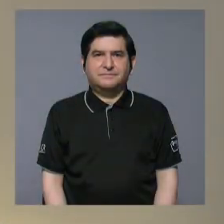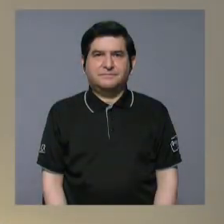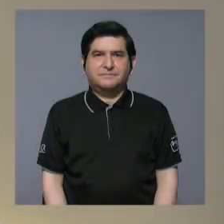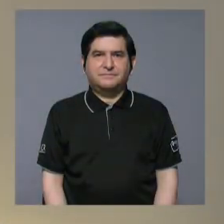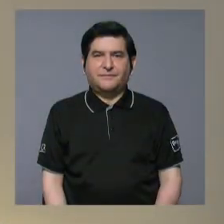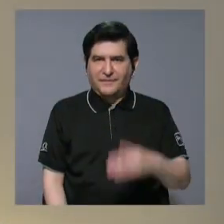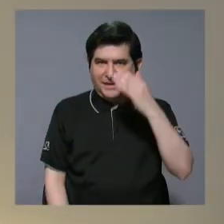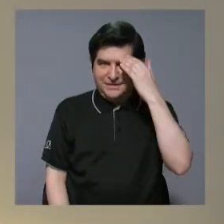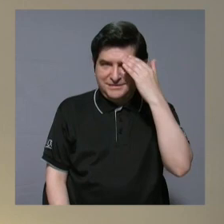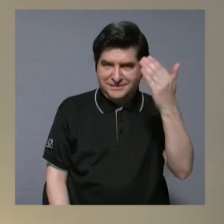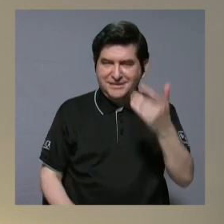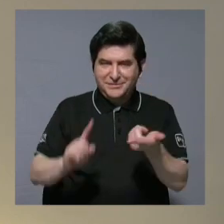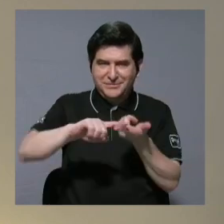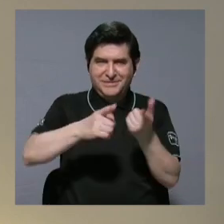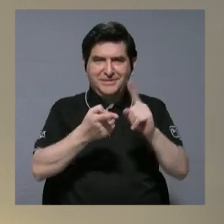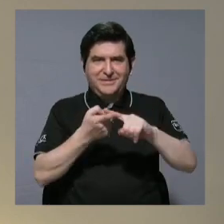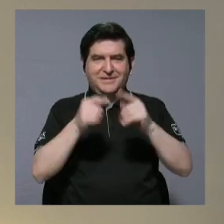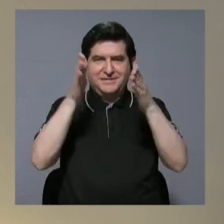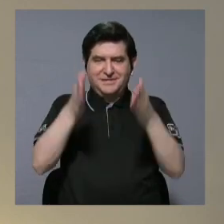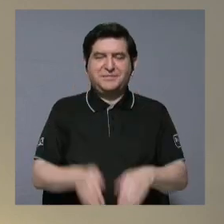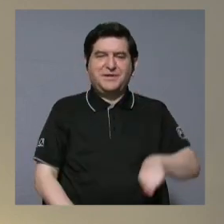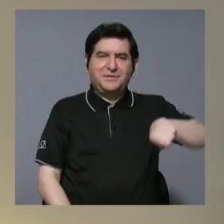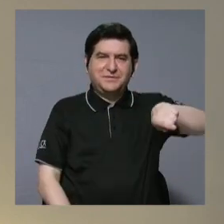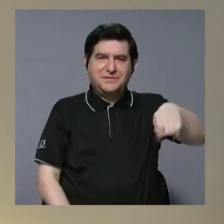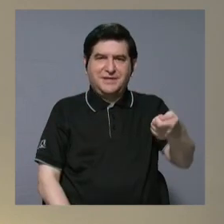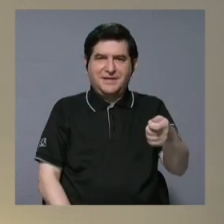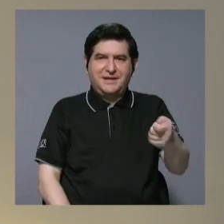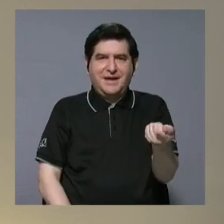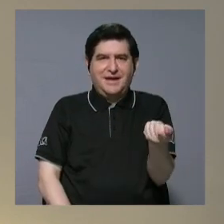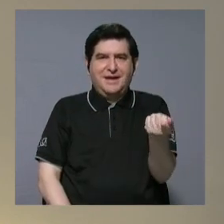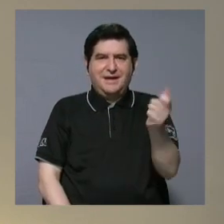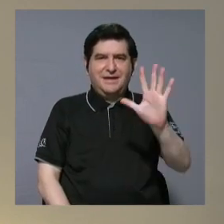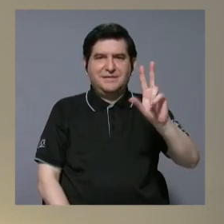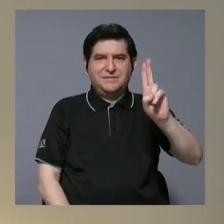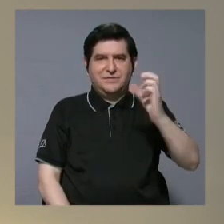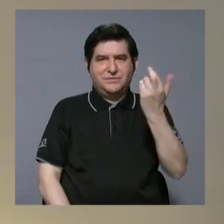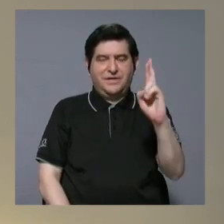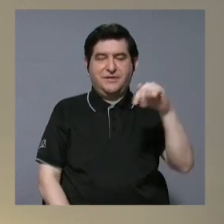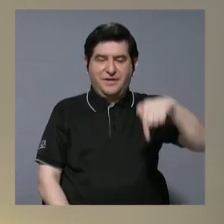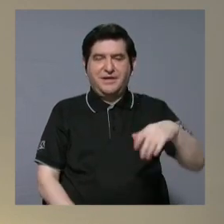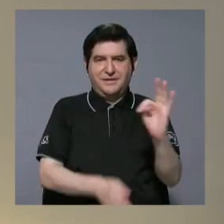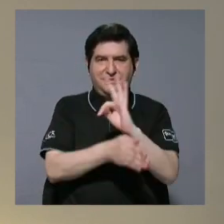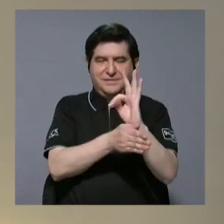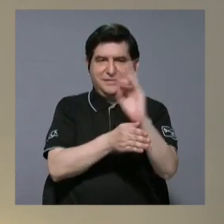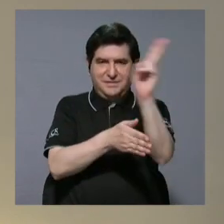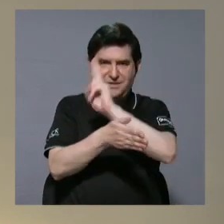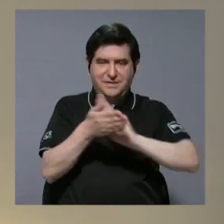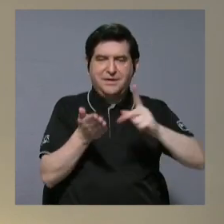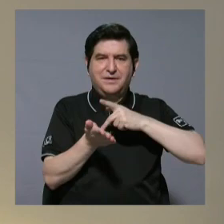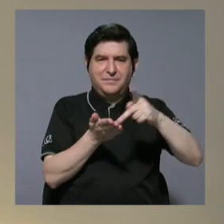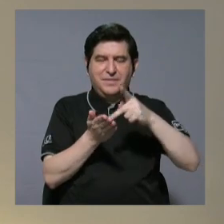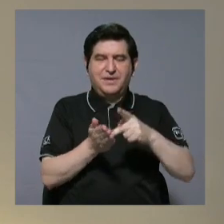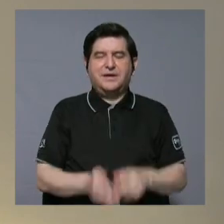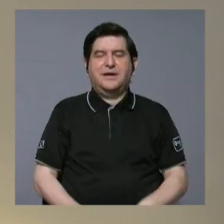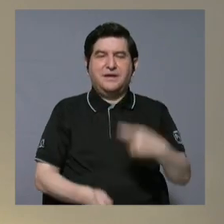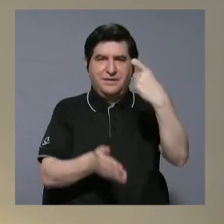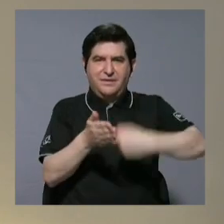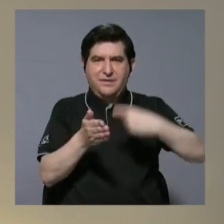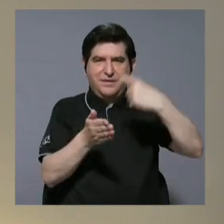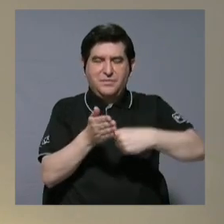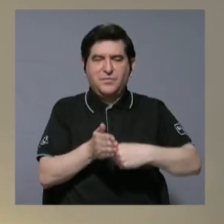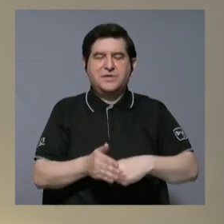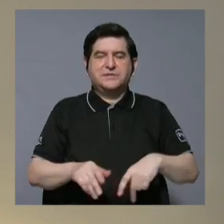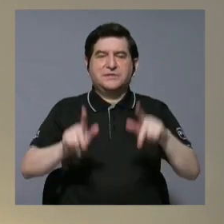Los saludamos, amigas y amigos de 15 UCR, este medio televisivo universitario que se paga con los impuestos que tributan